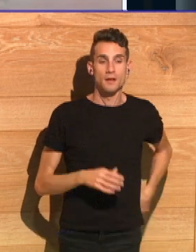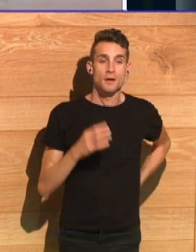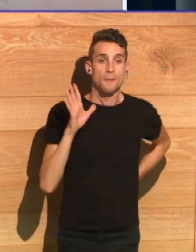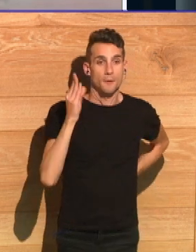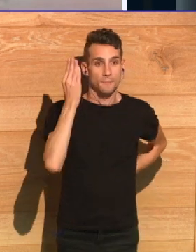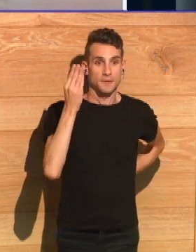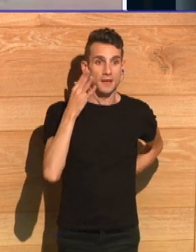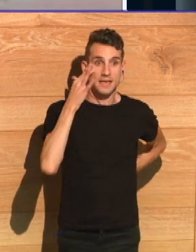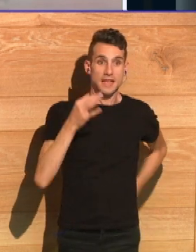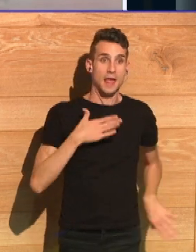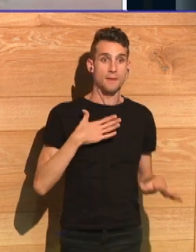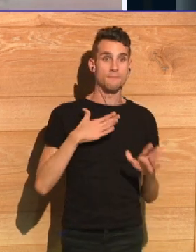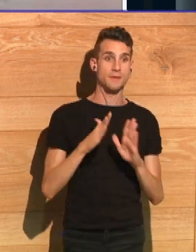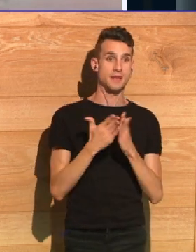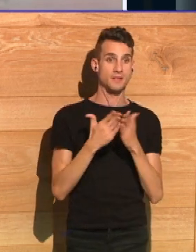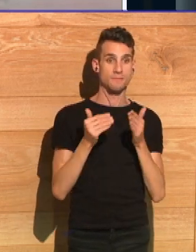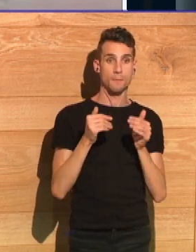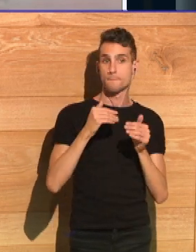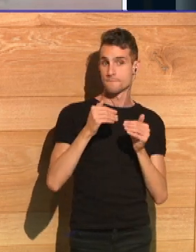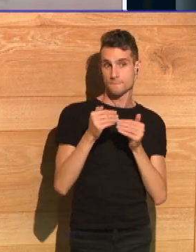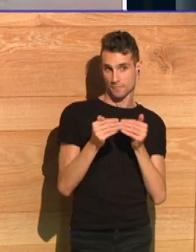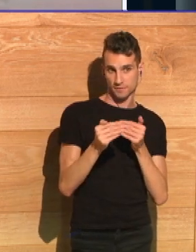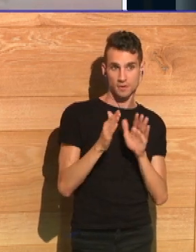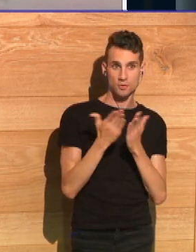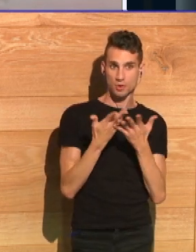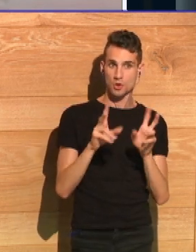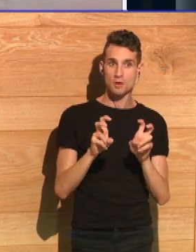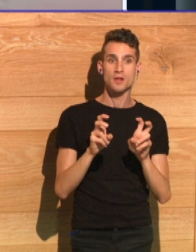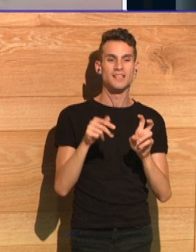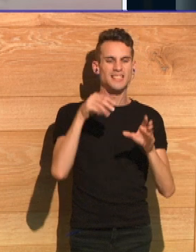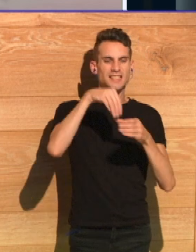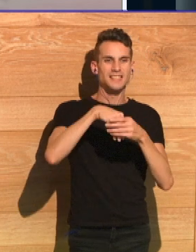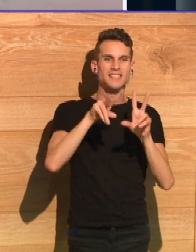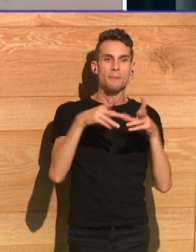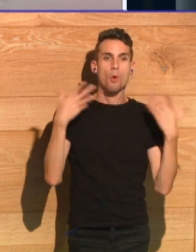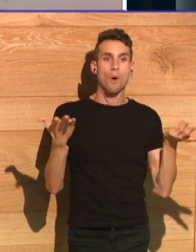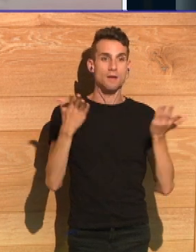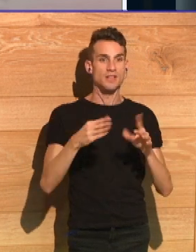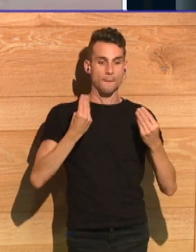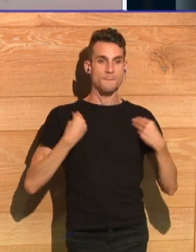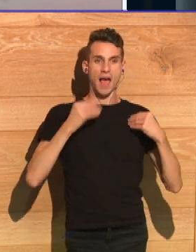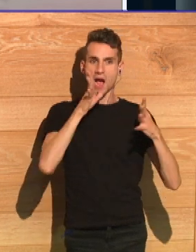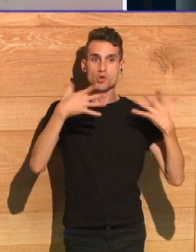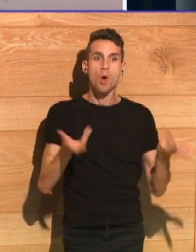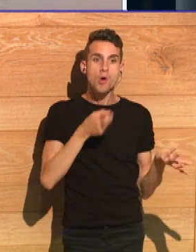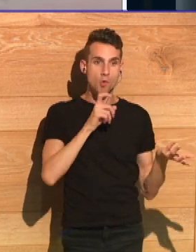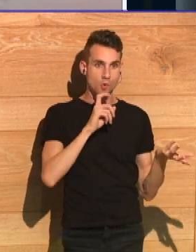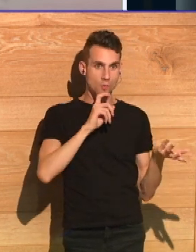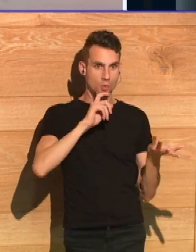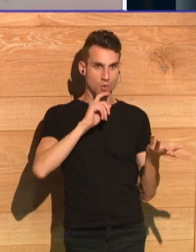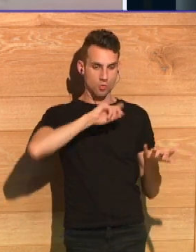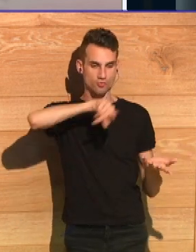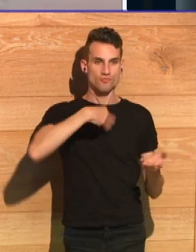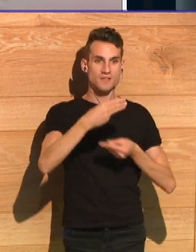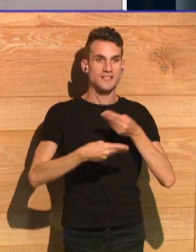en realidad mi próximo libro será sobre cómo vivimos ahora en este mundo. ¿Qué podemos